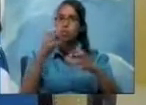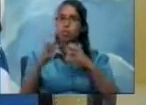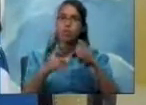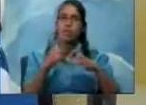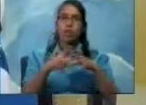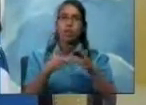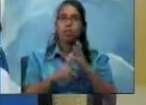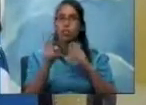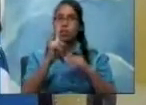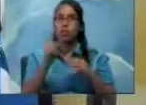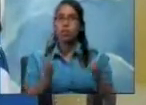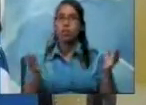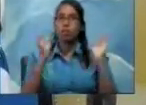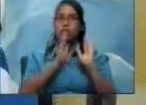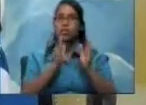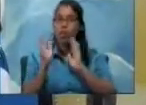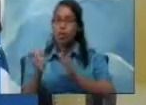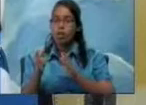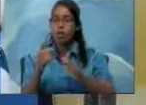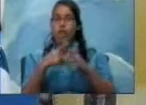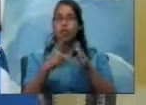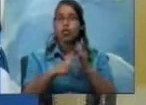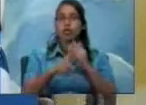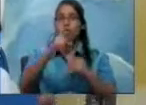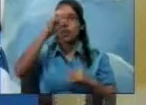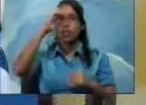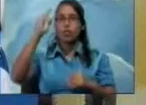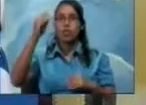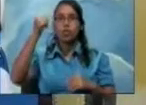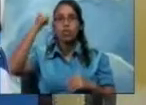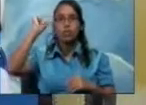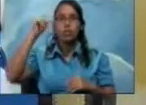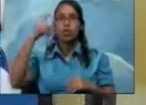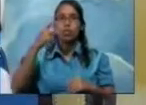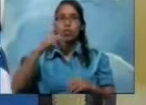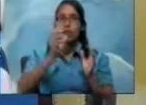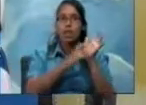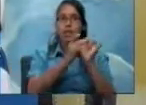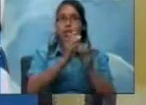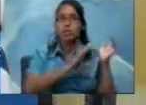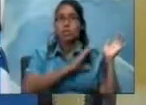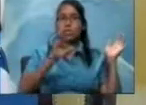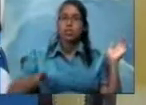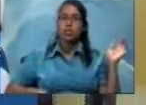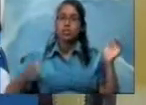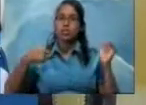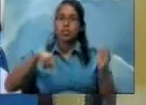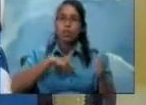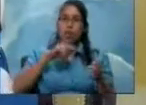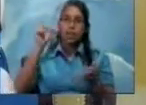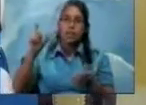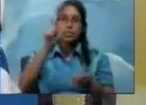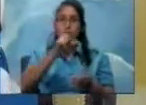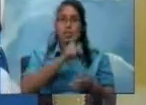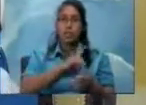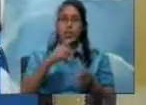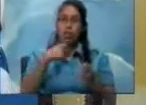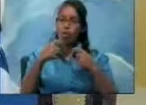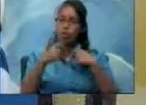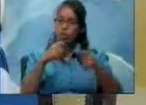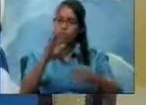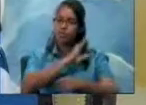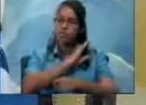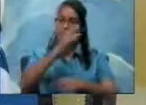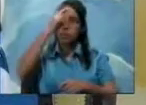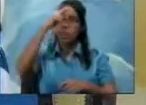acuerdo a los negocios del señor Recuerda lo que nuestro señor Jesucristo nos ha enseñado en los negocios de mi padre a mí me